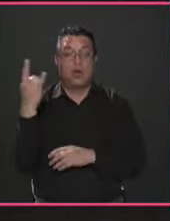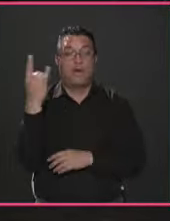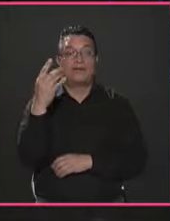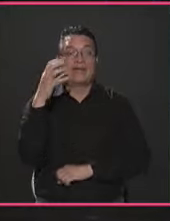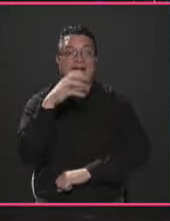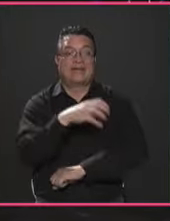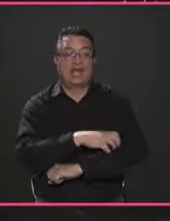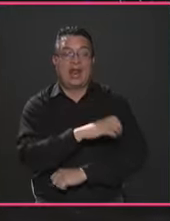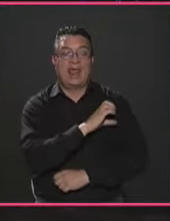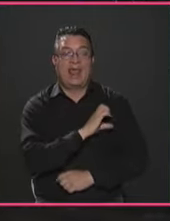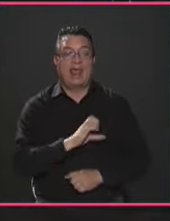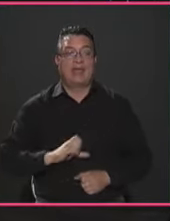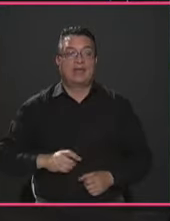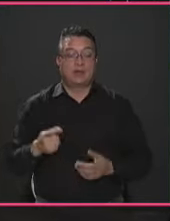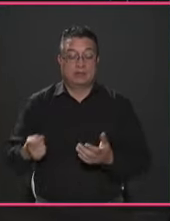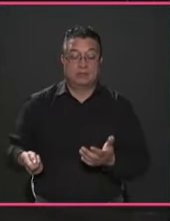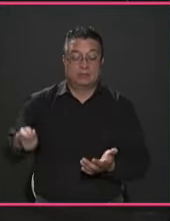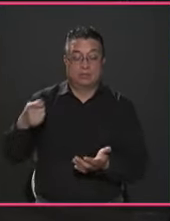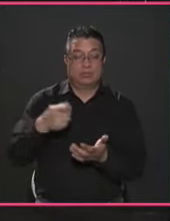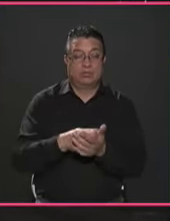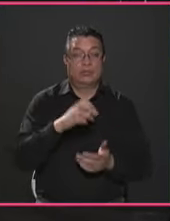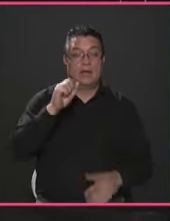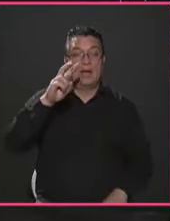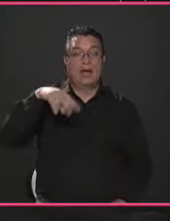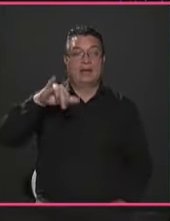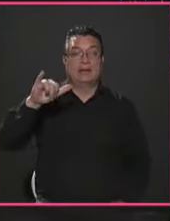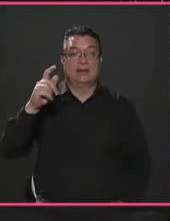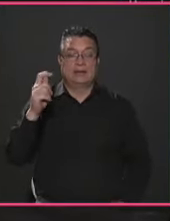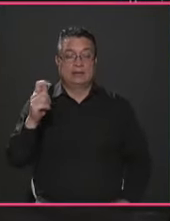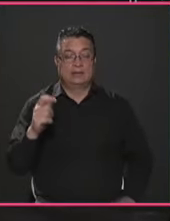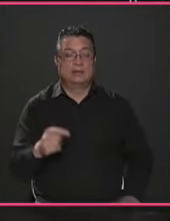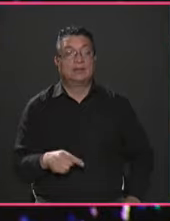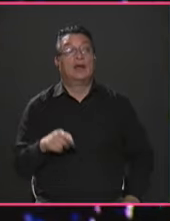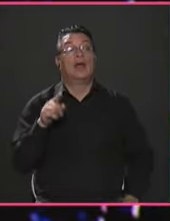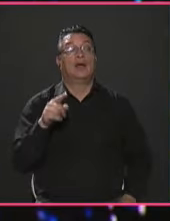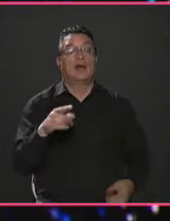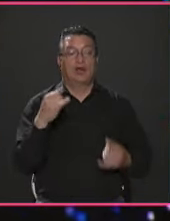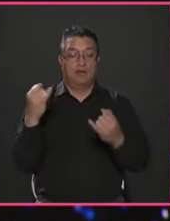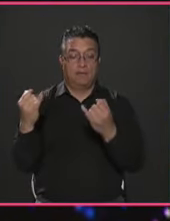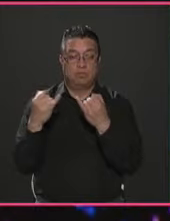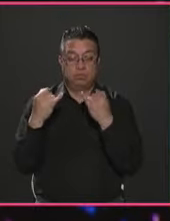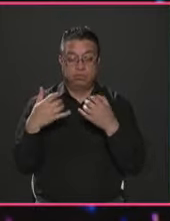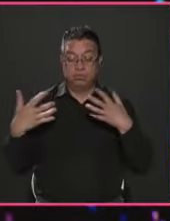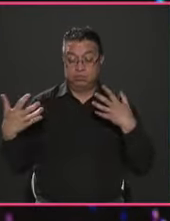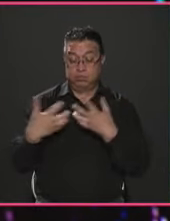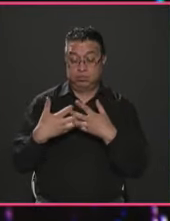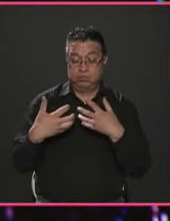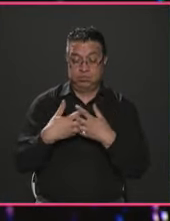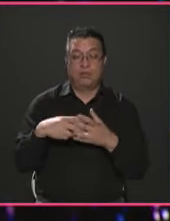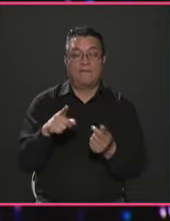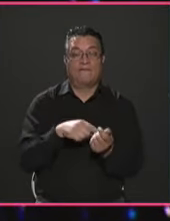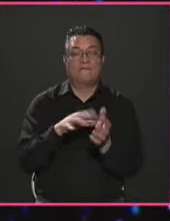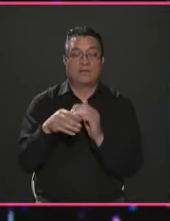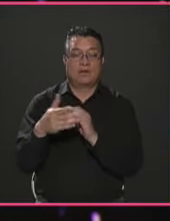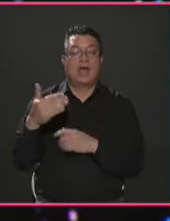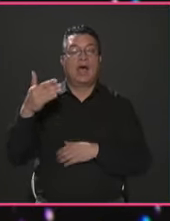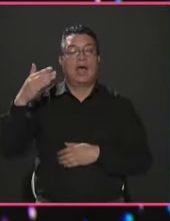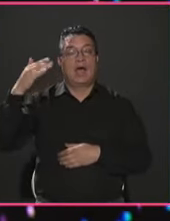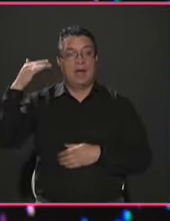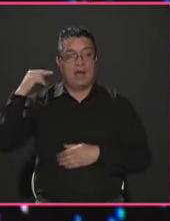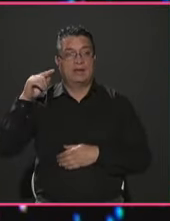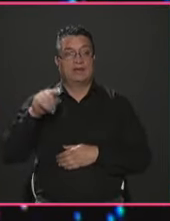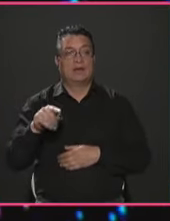regional y Estatal y con financiamiento de la nit que reporta nuestro menzaje nos acerca hacia nuestra